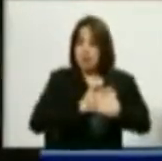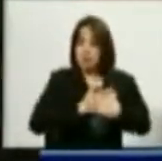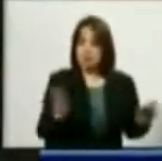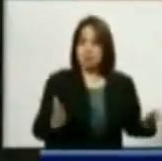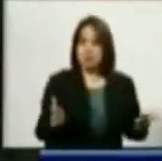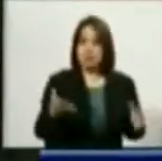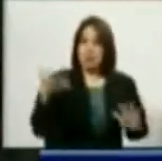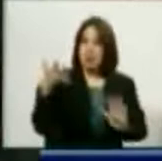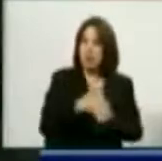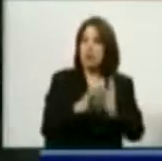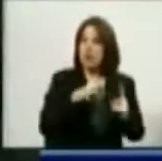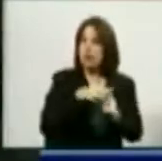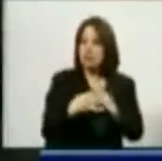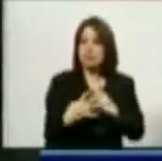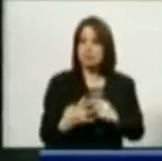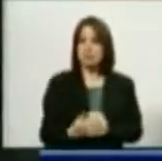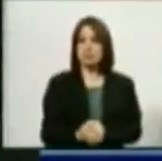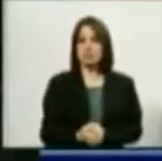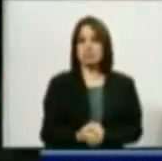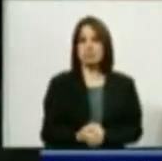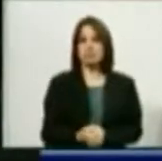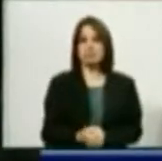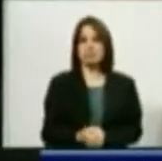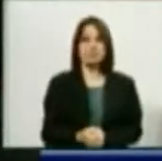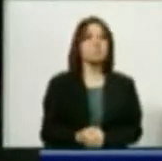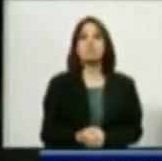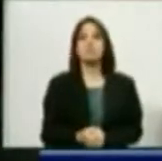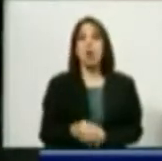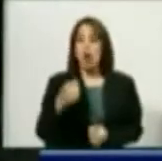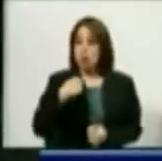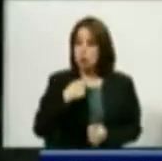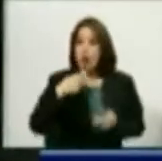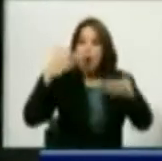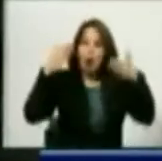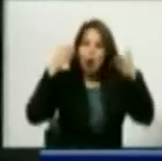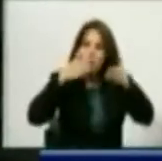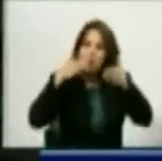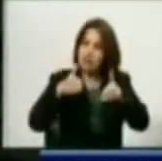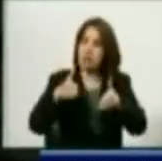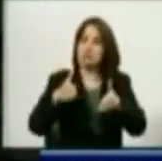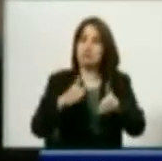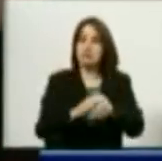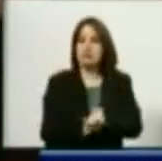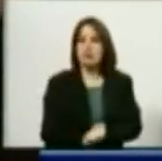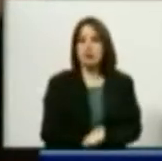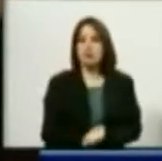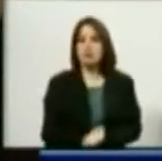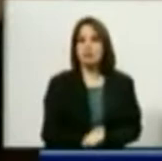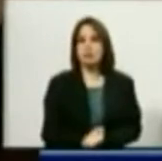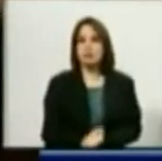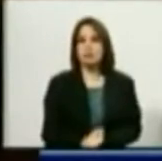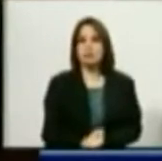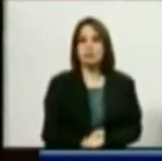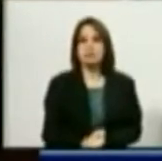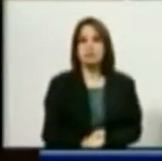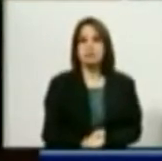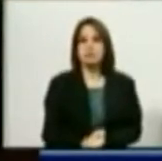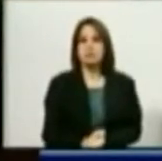una causa y le confieso que